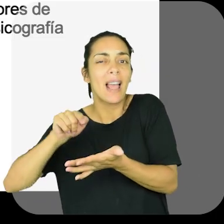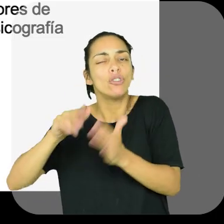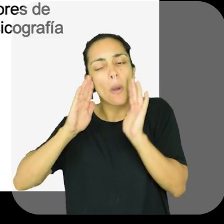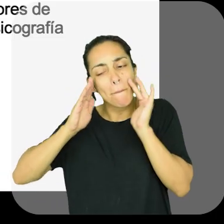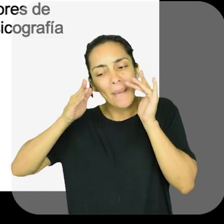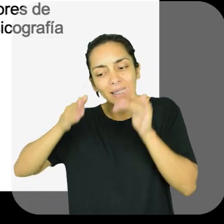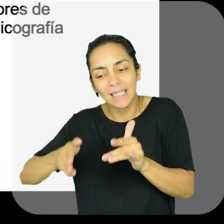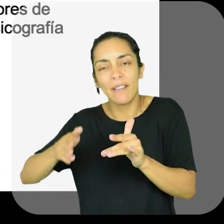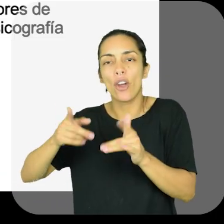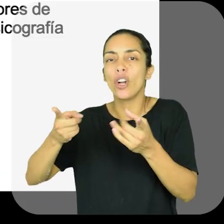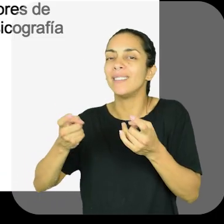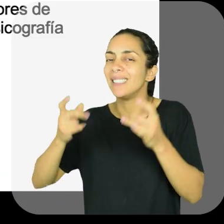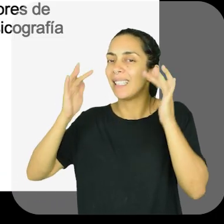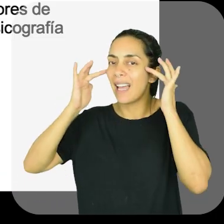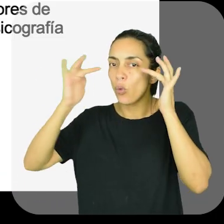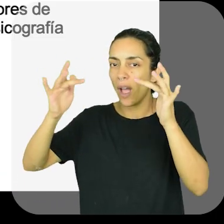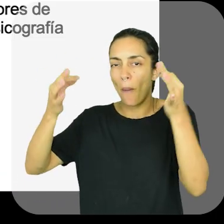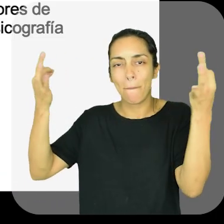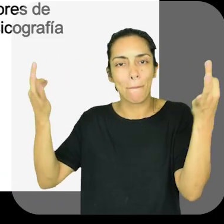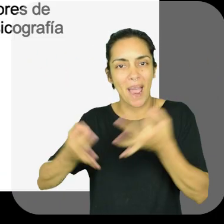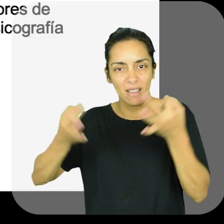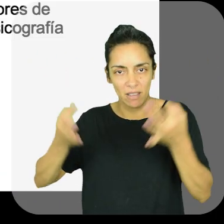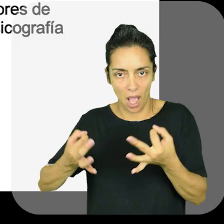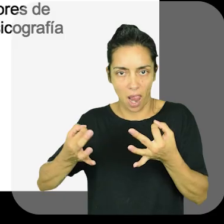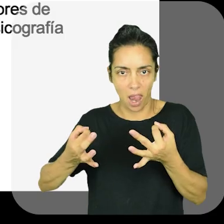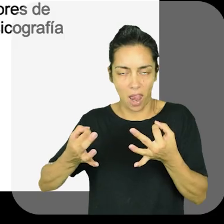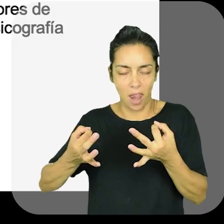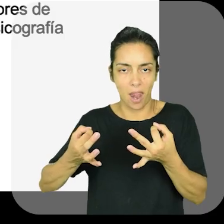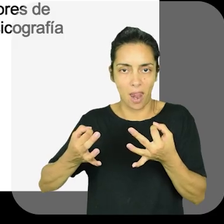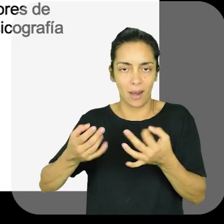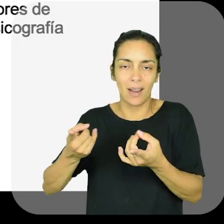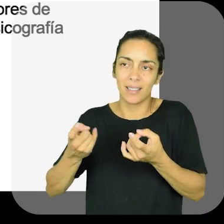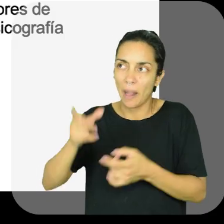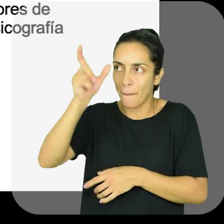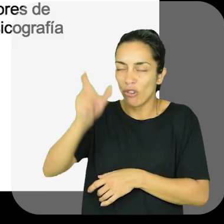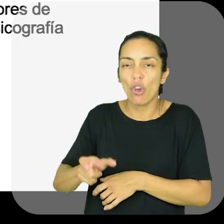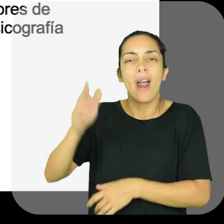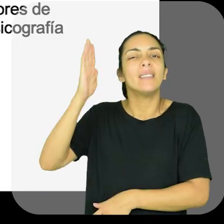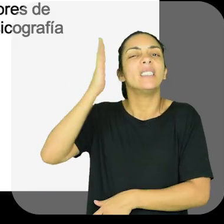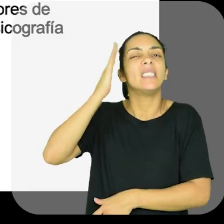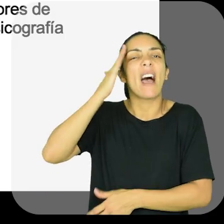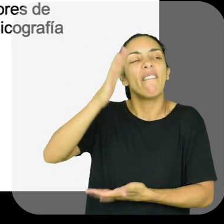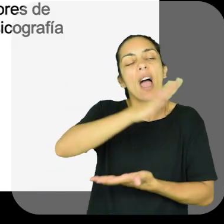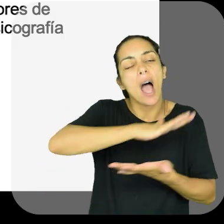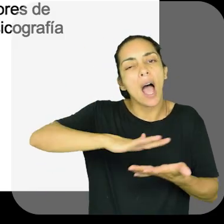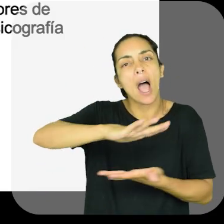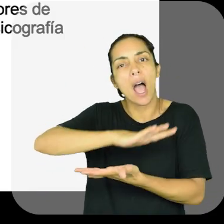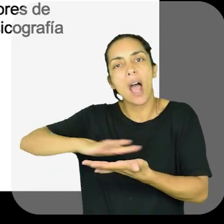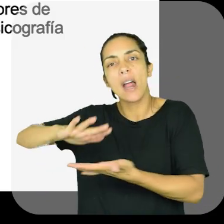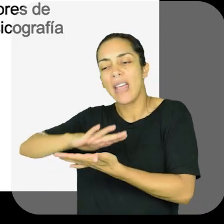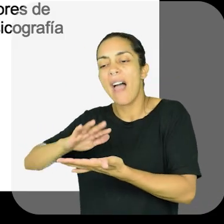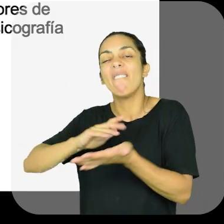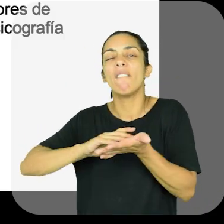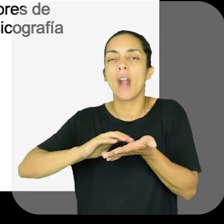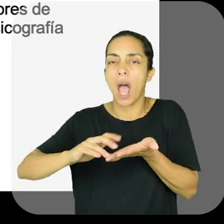un educador especial que es tiflólogo, pero además ese tiflólogo, además de saber de áreas tiflológicas, además de saber